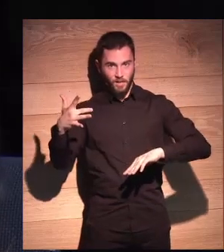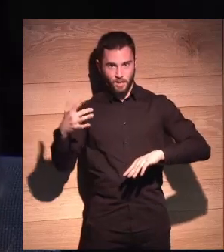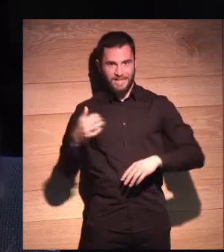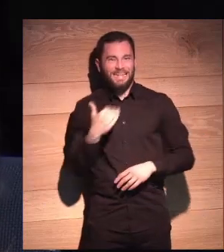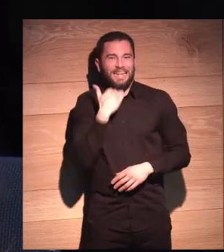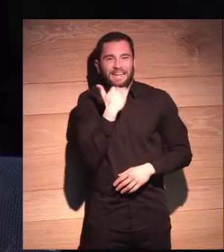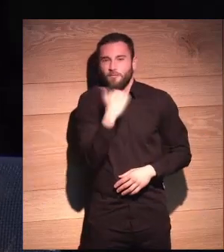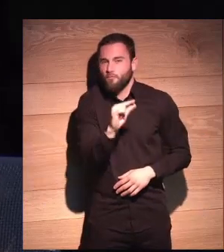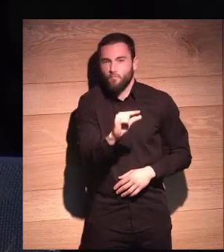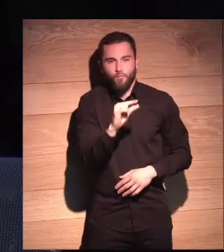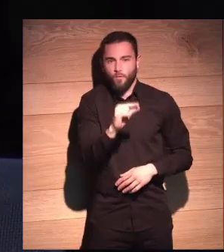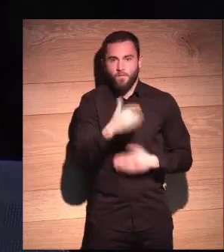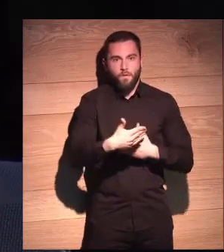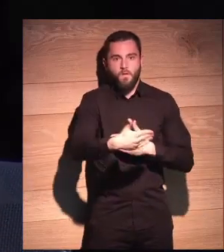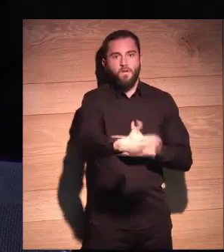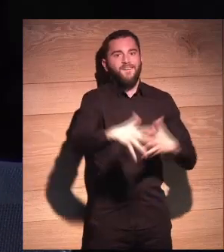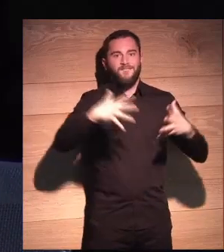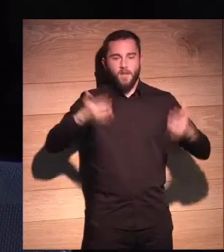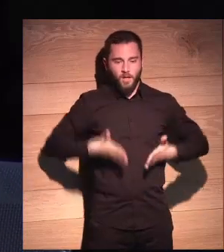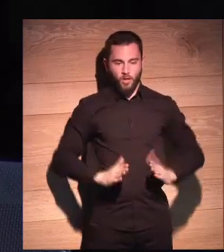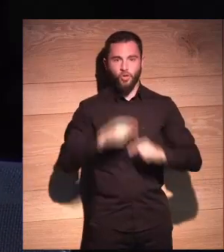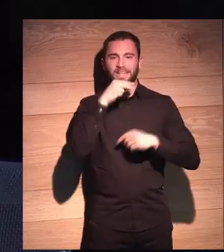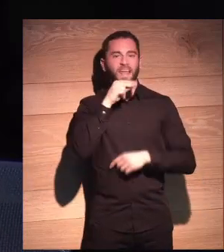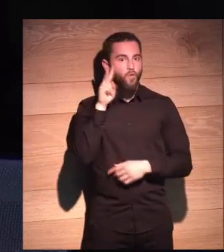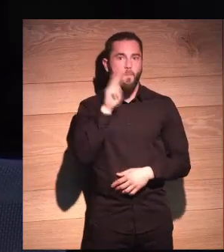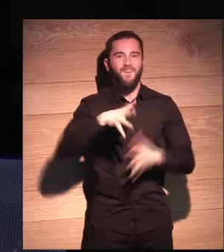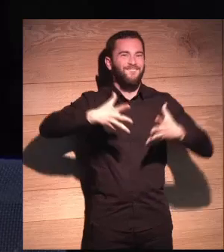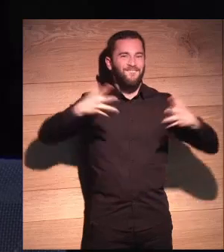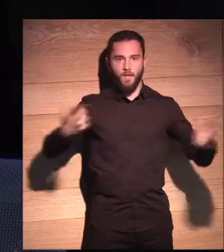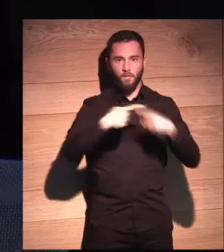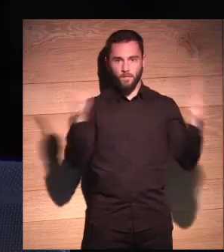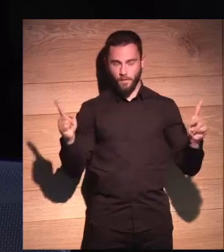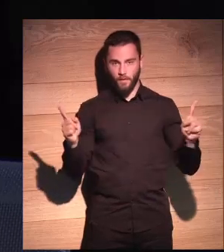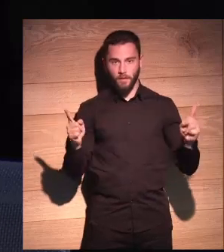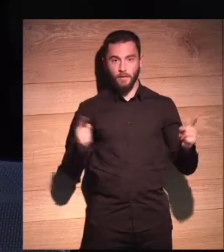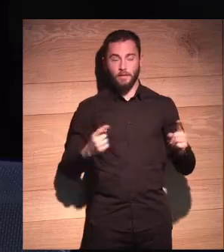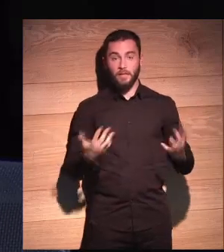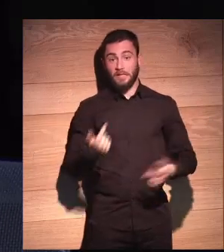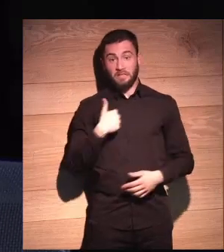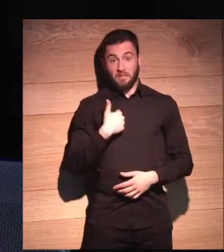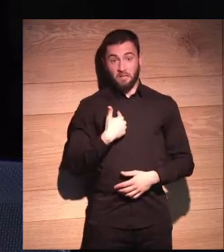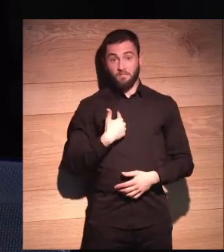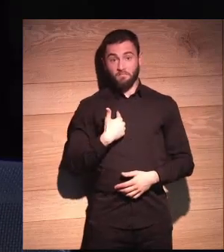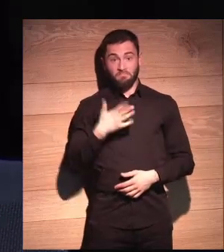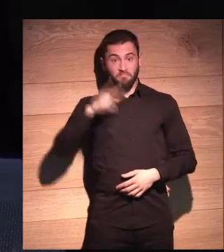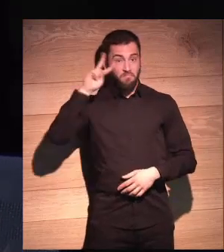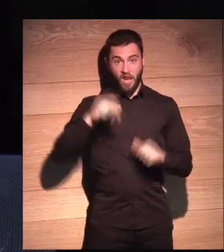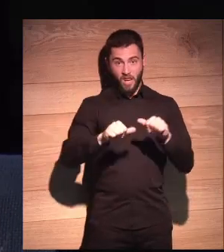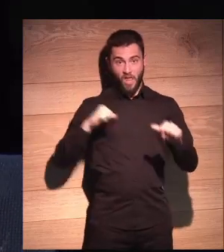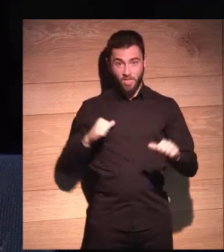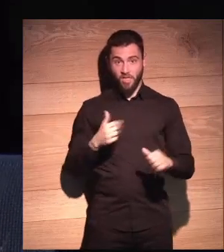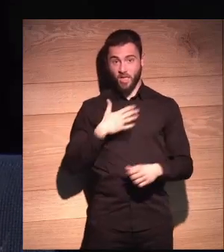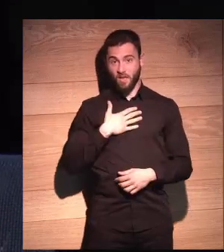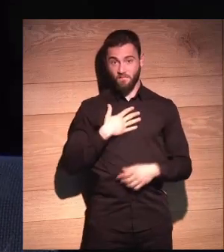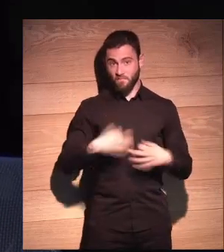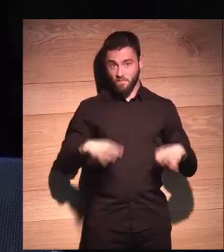de lo que va a llegar y van a ver nuestros hijos y nuestros nietos. Y vamos, yo desde mi experiencia, mi